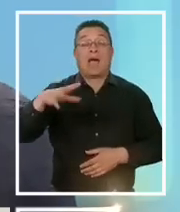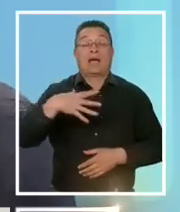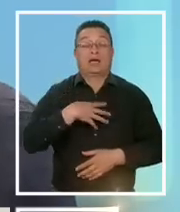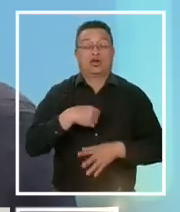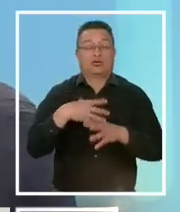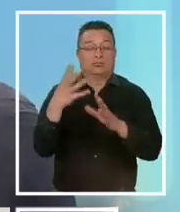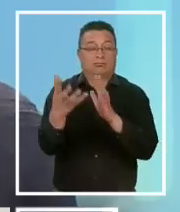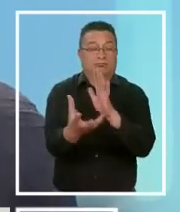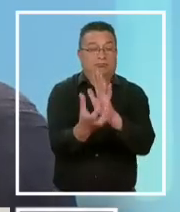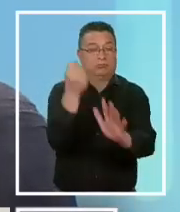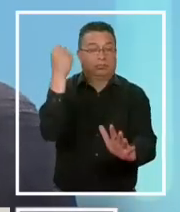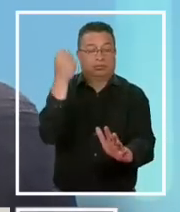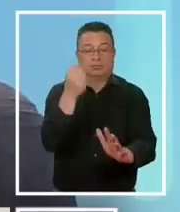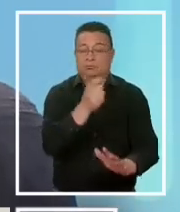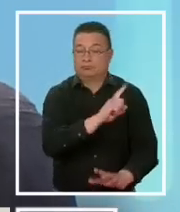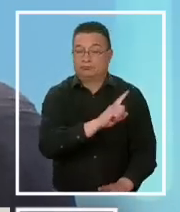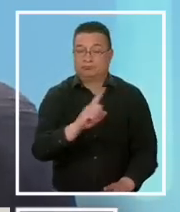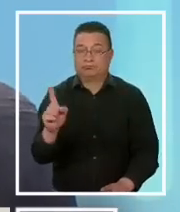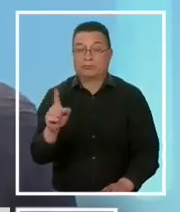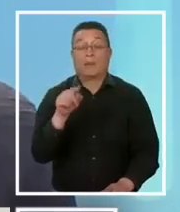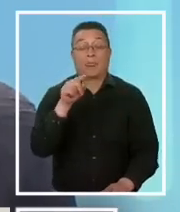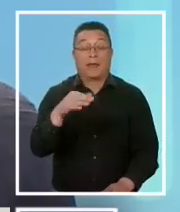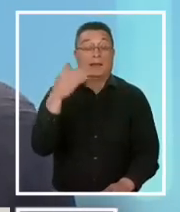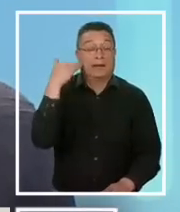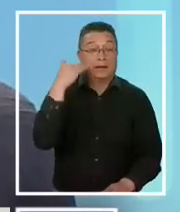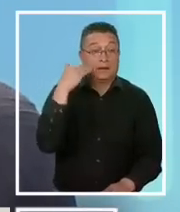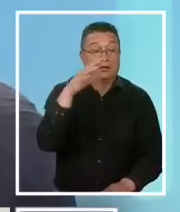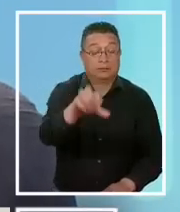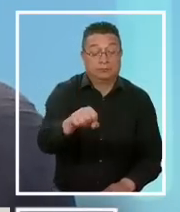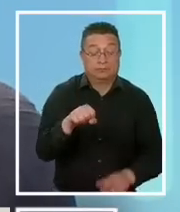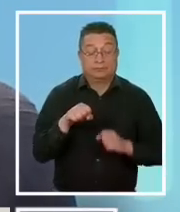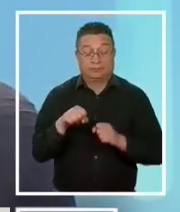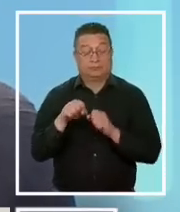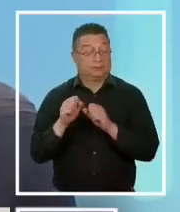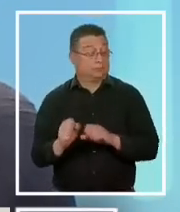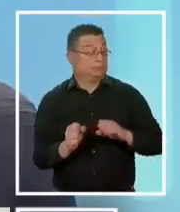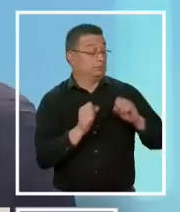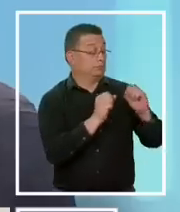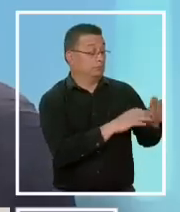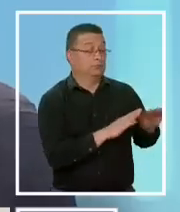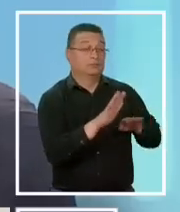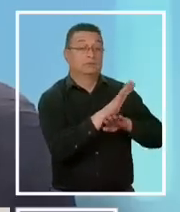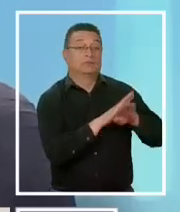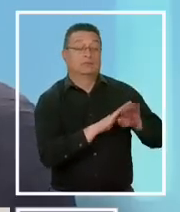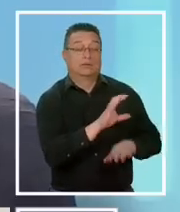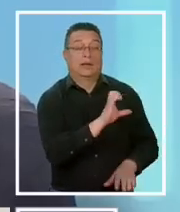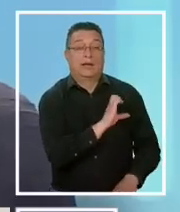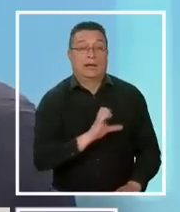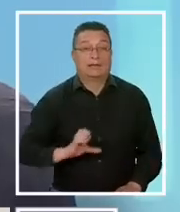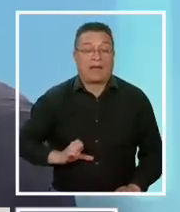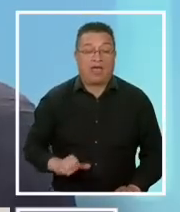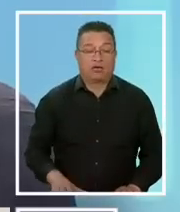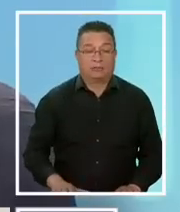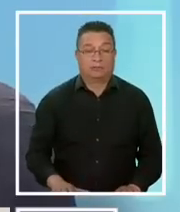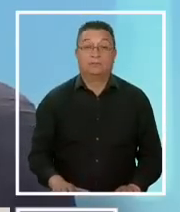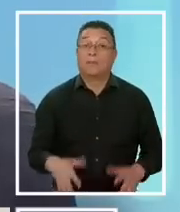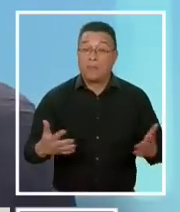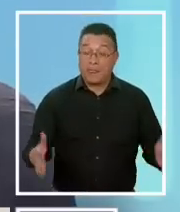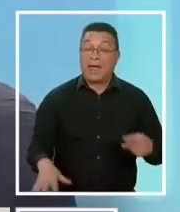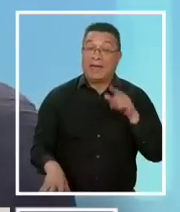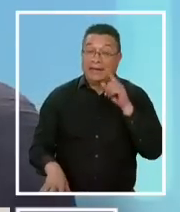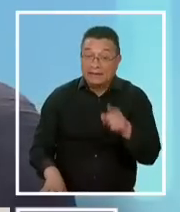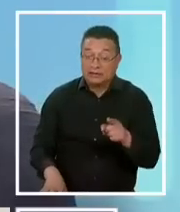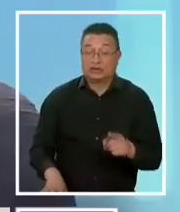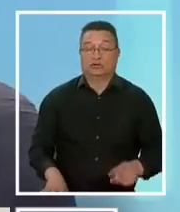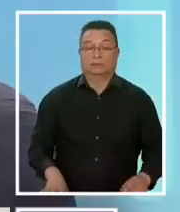hijos insisto un caso hipotético estos hijos están puestos no cierto bajo la protección del estado en